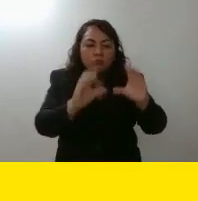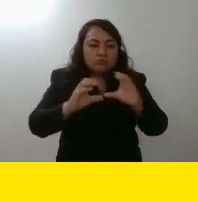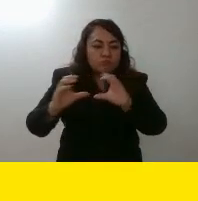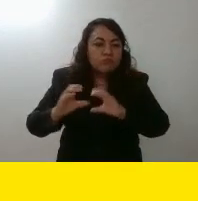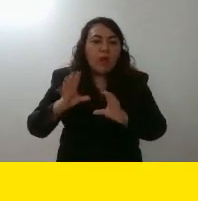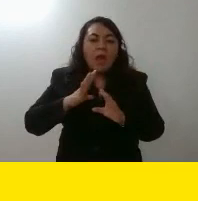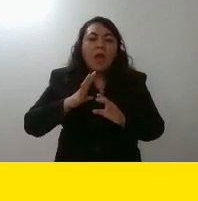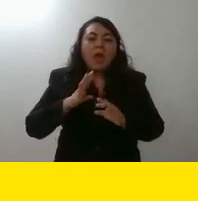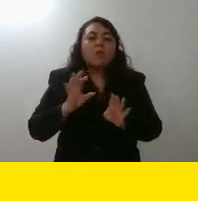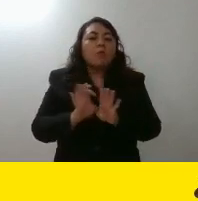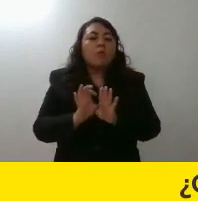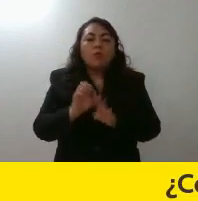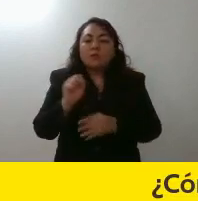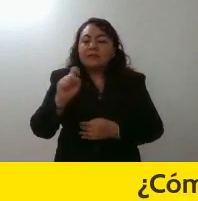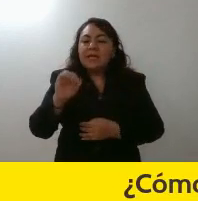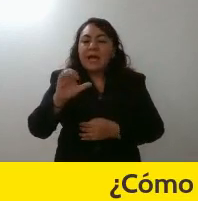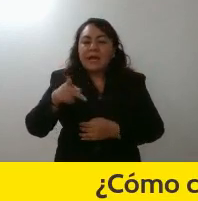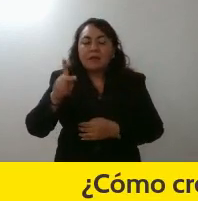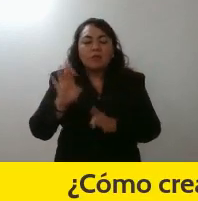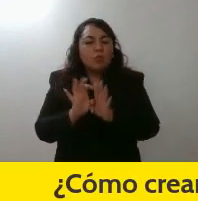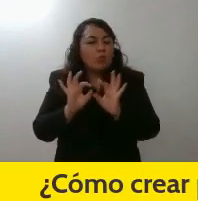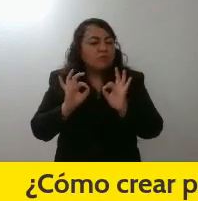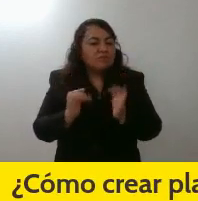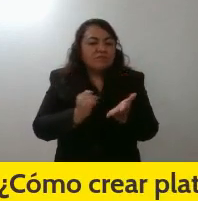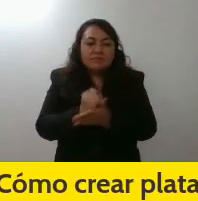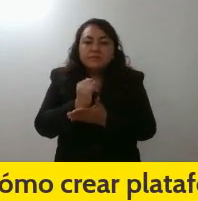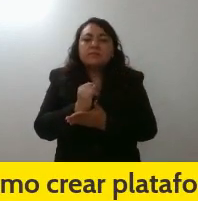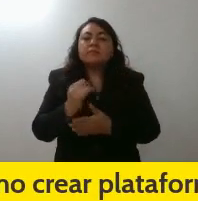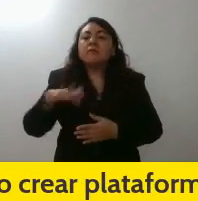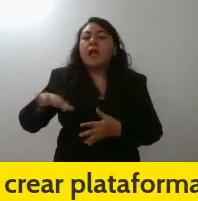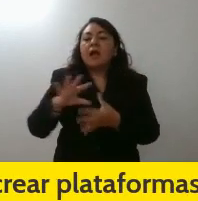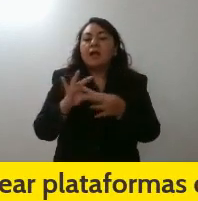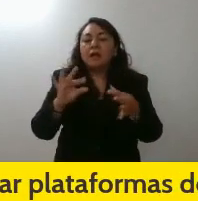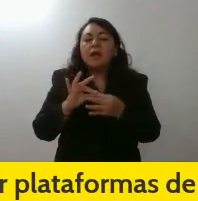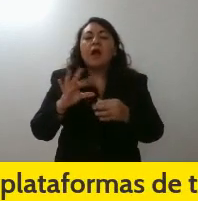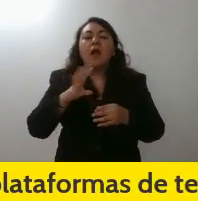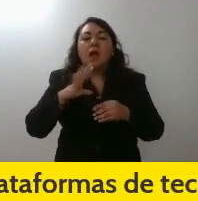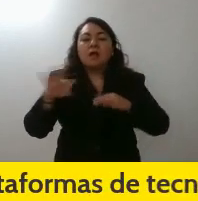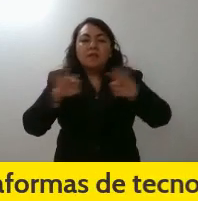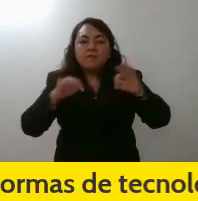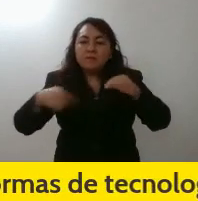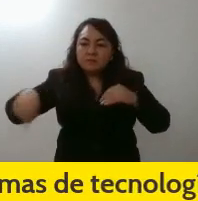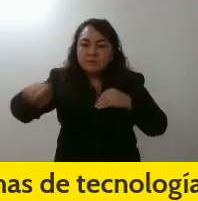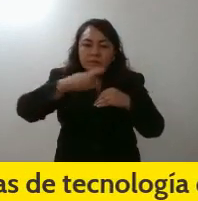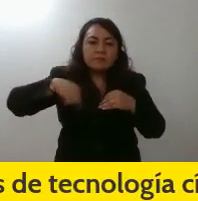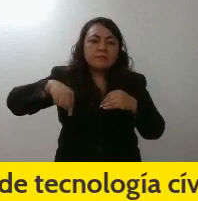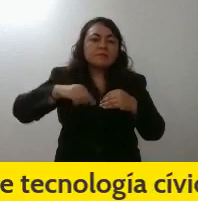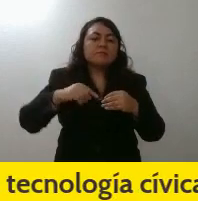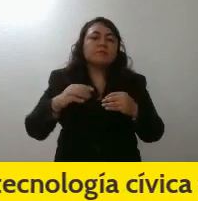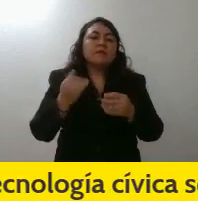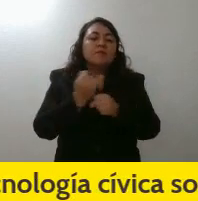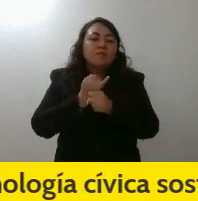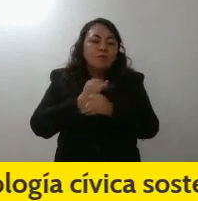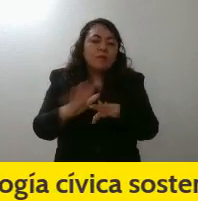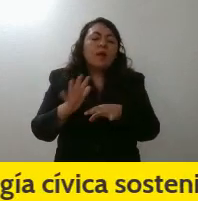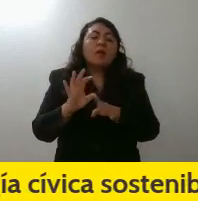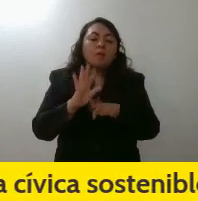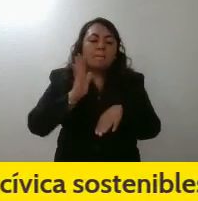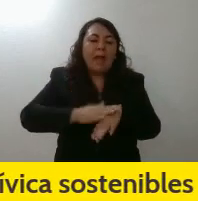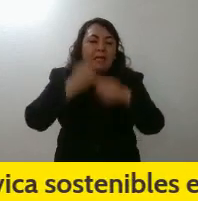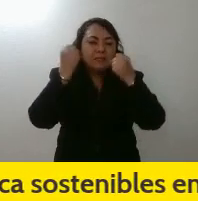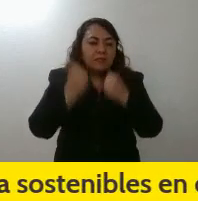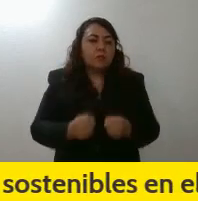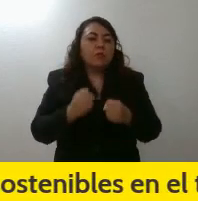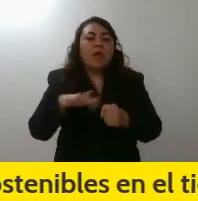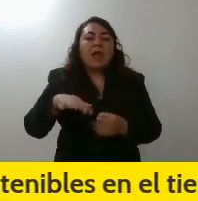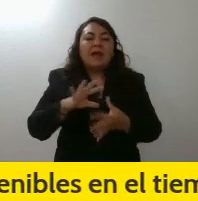un stack súper definido, como nos contaba Hanna, hay ORMs trabajando con los datos que nos van a asegurar también que eso que